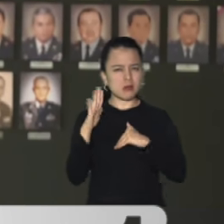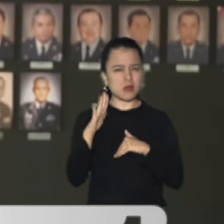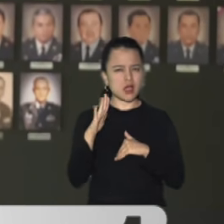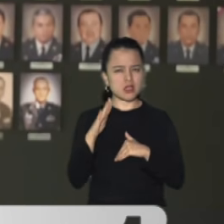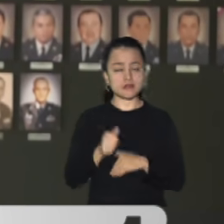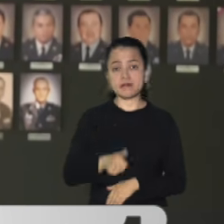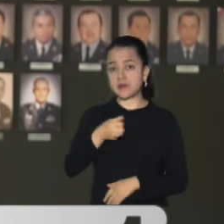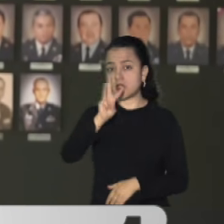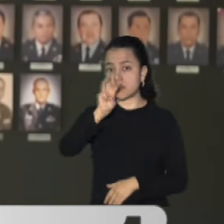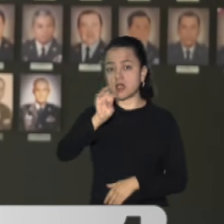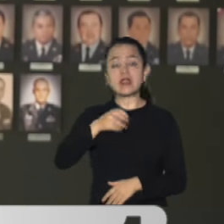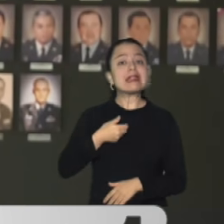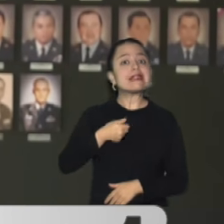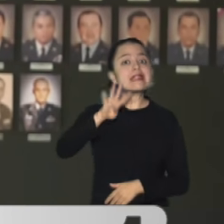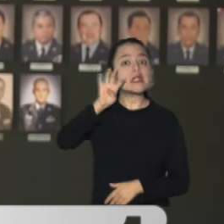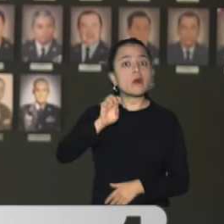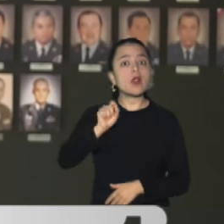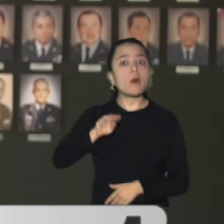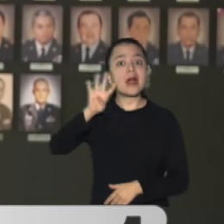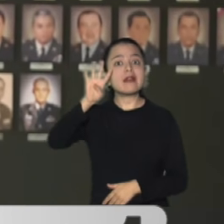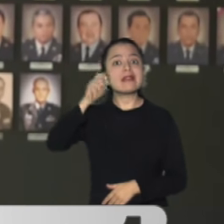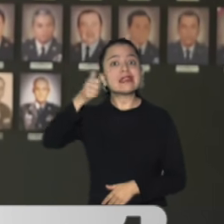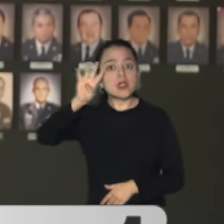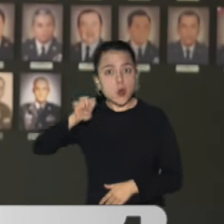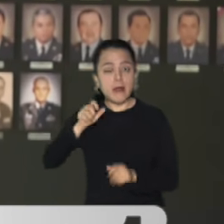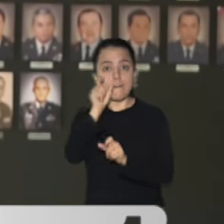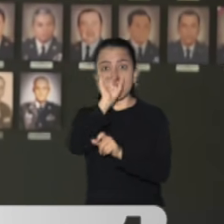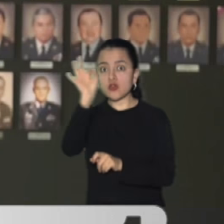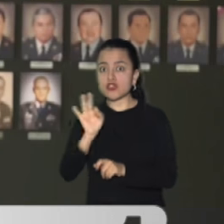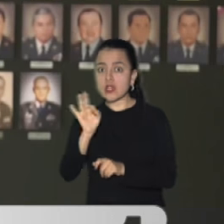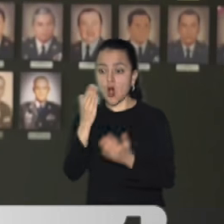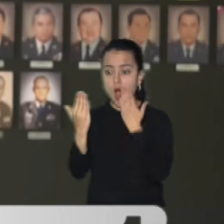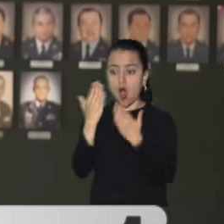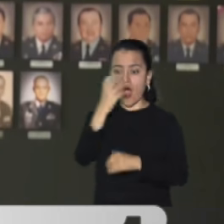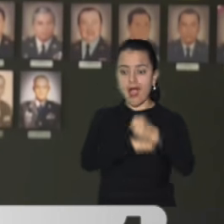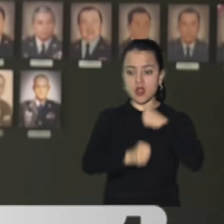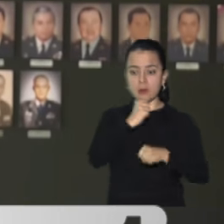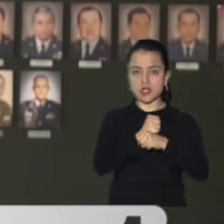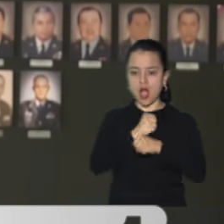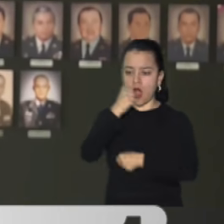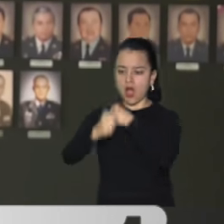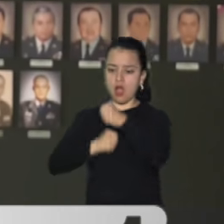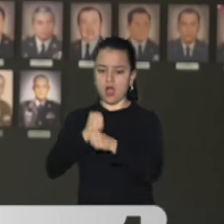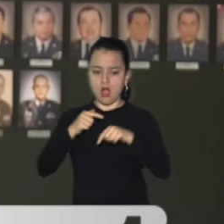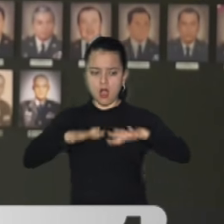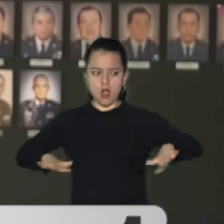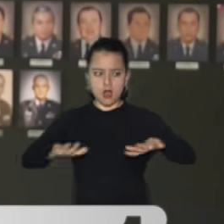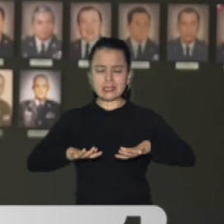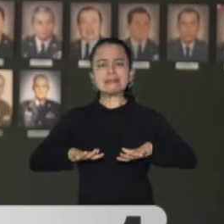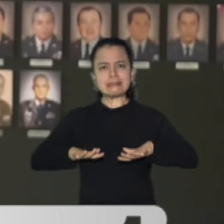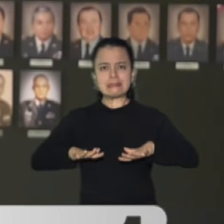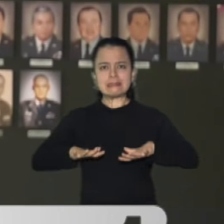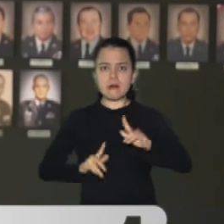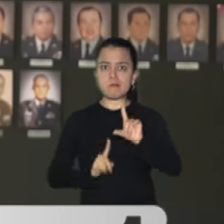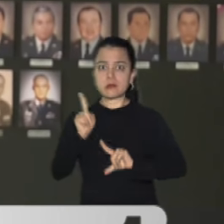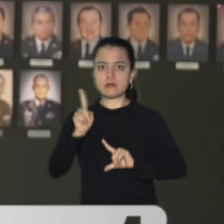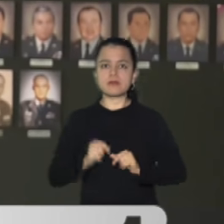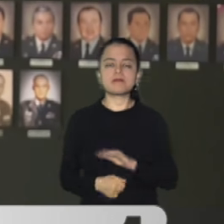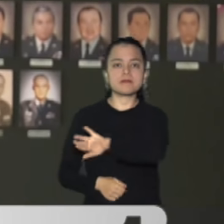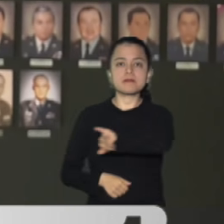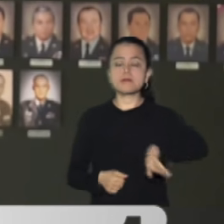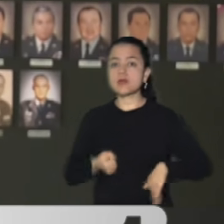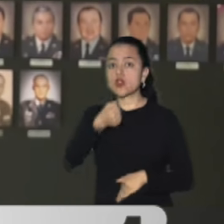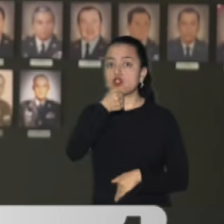del 19,19% respecto al año anterior. Y vamos a hablar de otra importante noticia, porque en las últimas horas